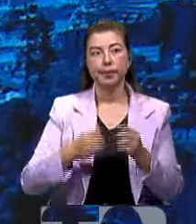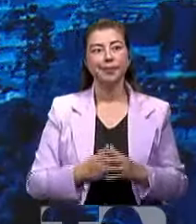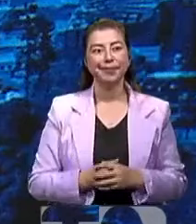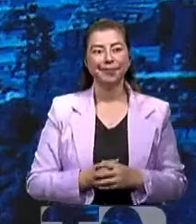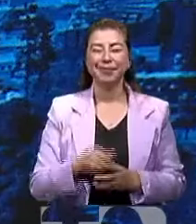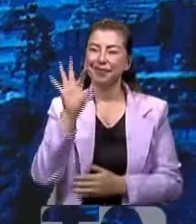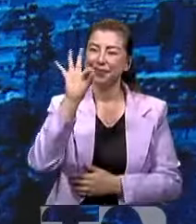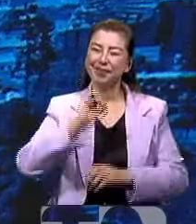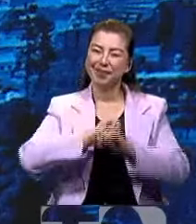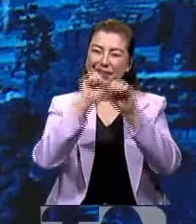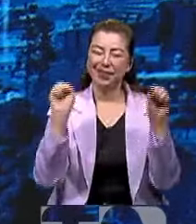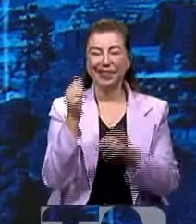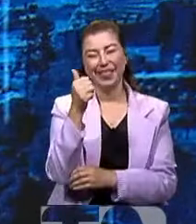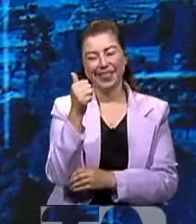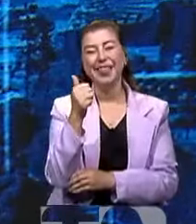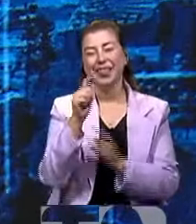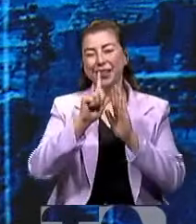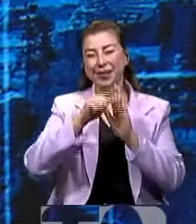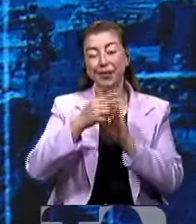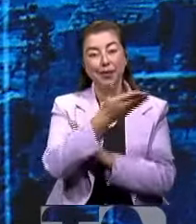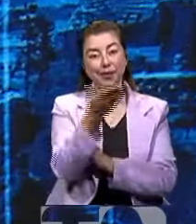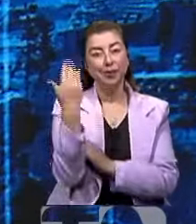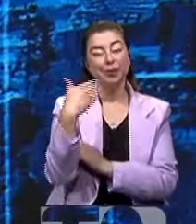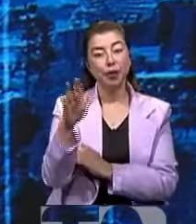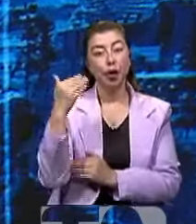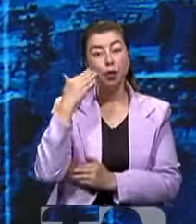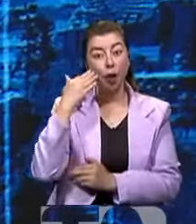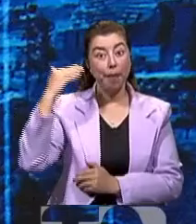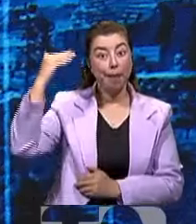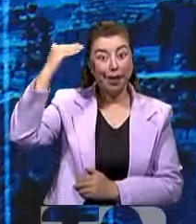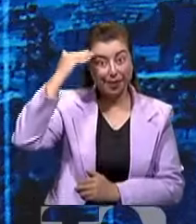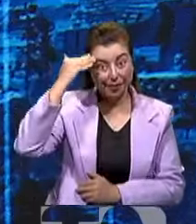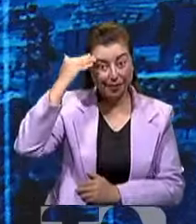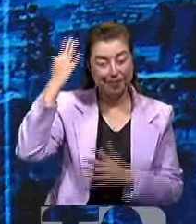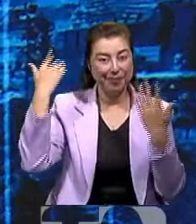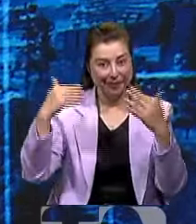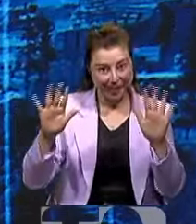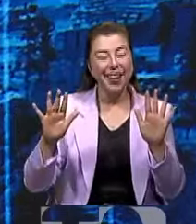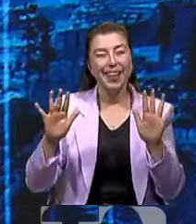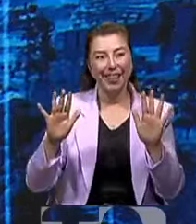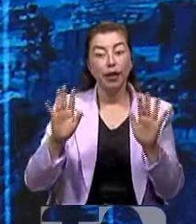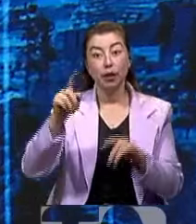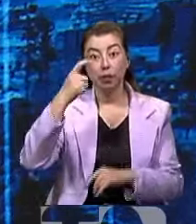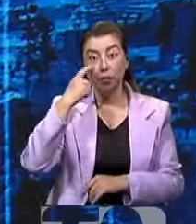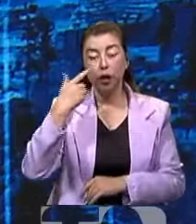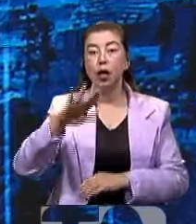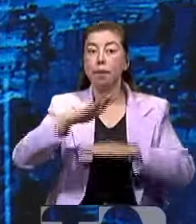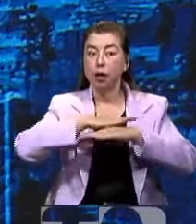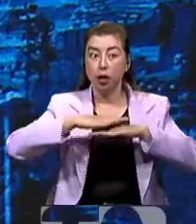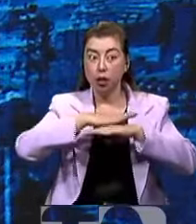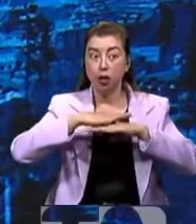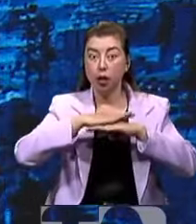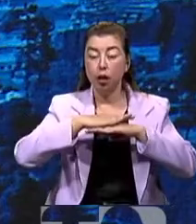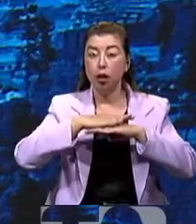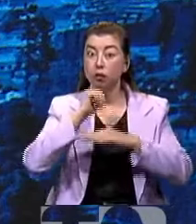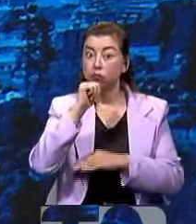9 de la mañana con 10 minutos. Si usted es mayor de edad y no ha concluido el bachillerato, preste atención porque viene Quito Vuelve al